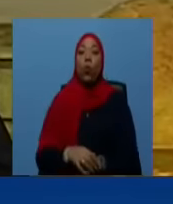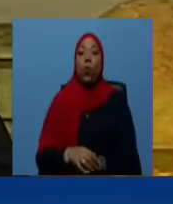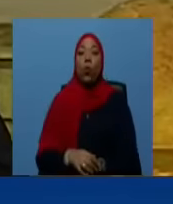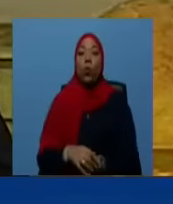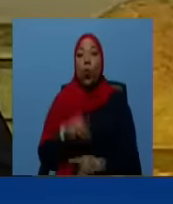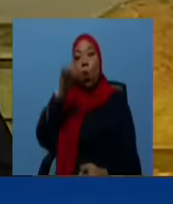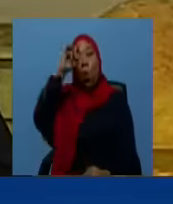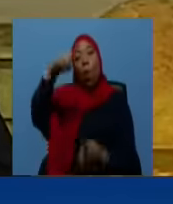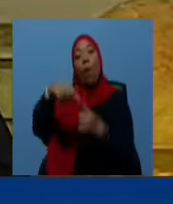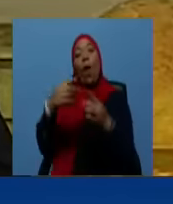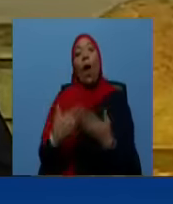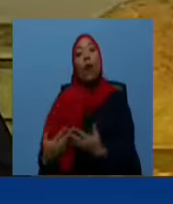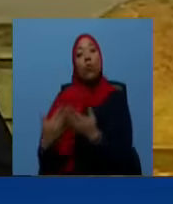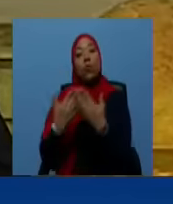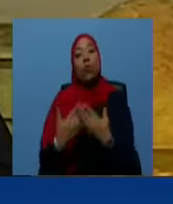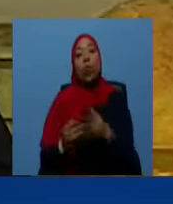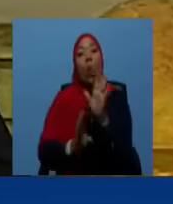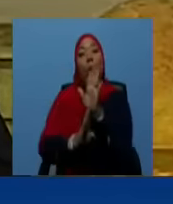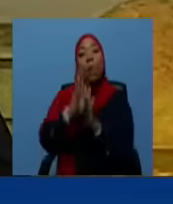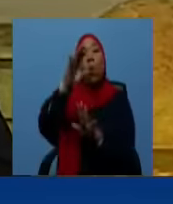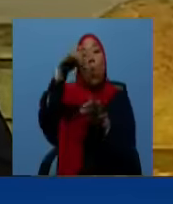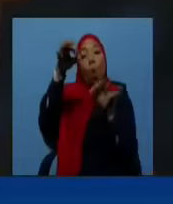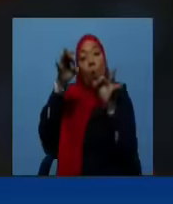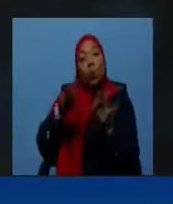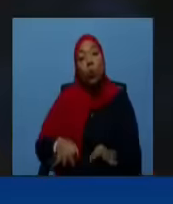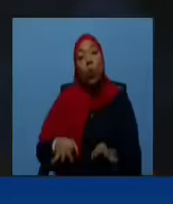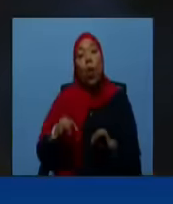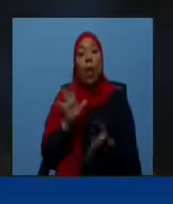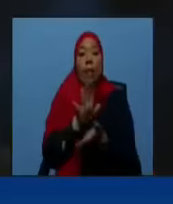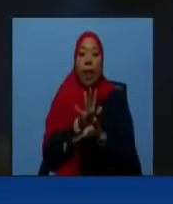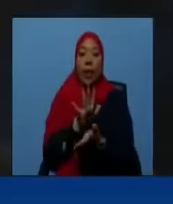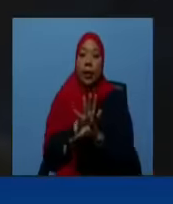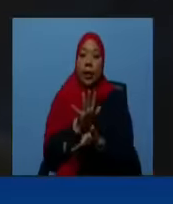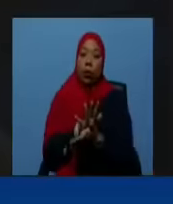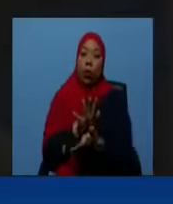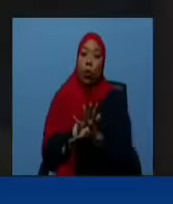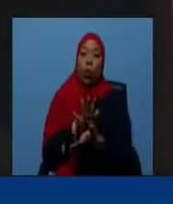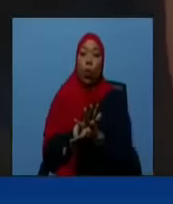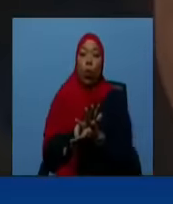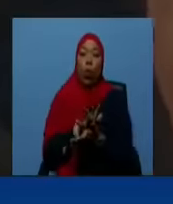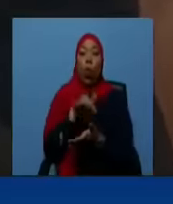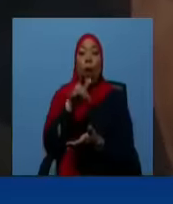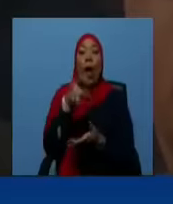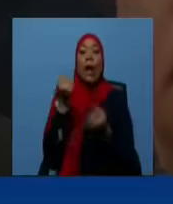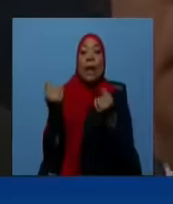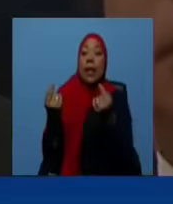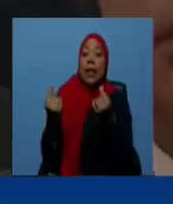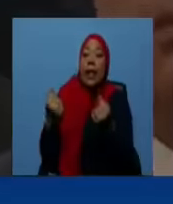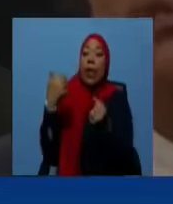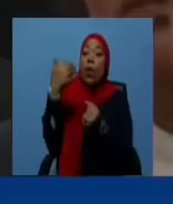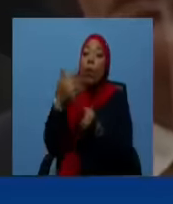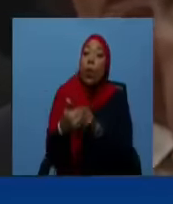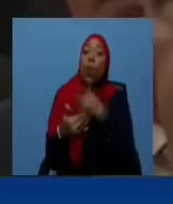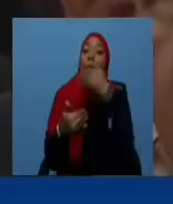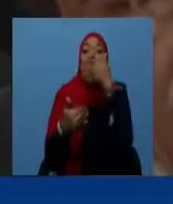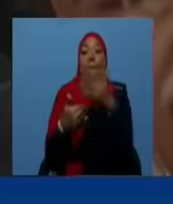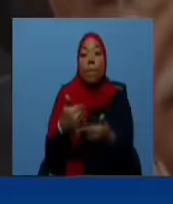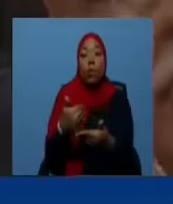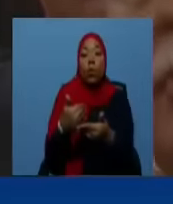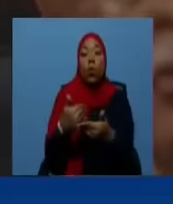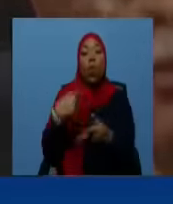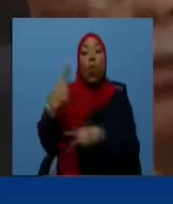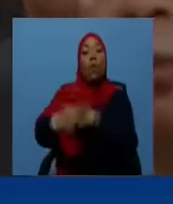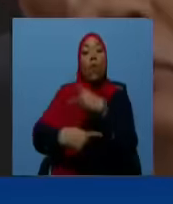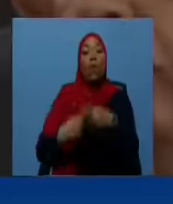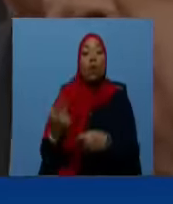ha logrado establecer un crecimiento sostenido de su economía real, de su